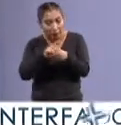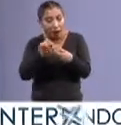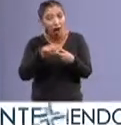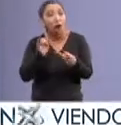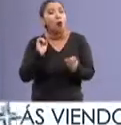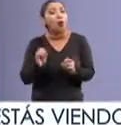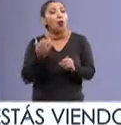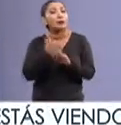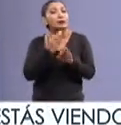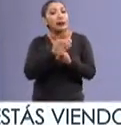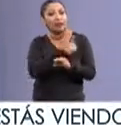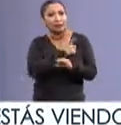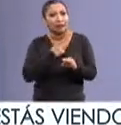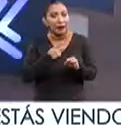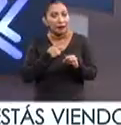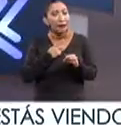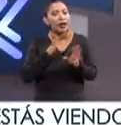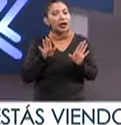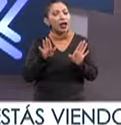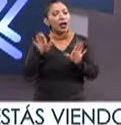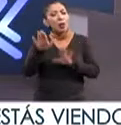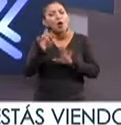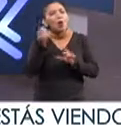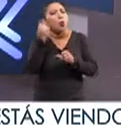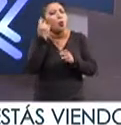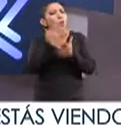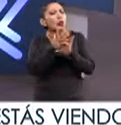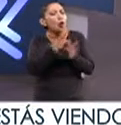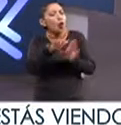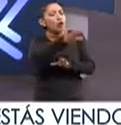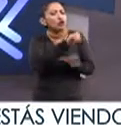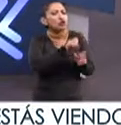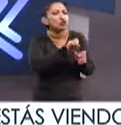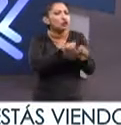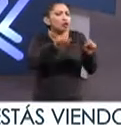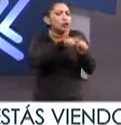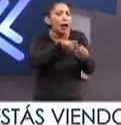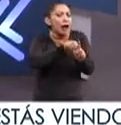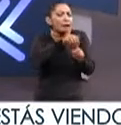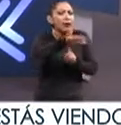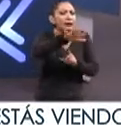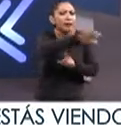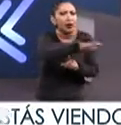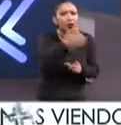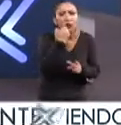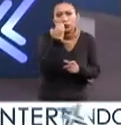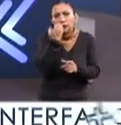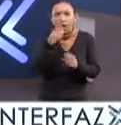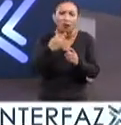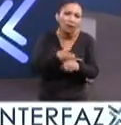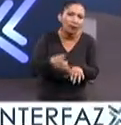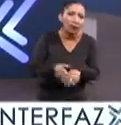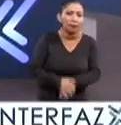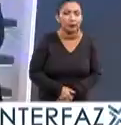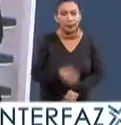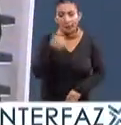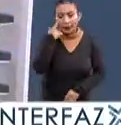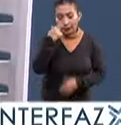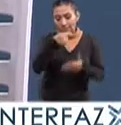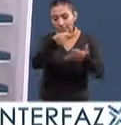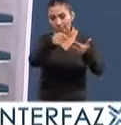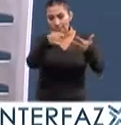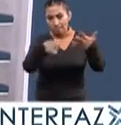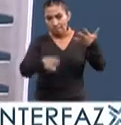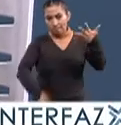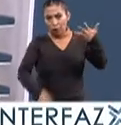se debe en la actualidad pues a factores simplemente sociales y pues dentro del ámbito escolar y familiar. Mira, los factores pues